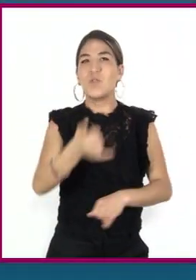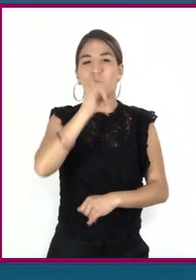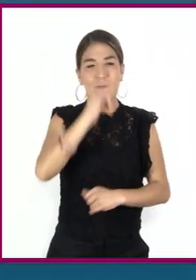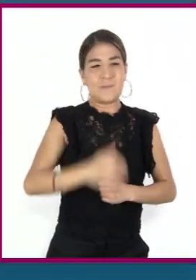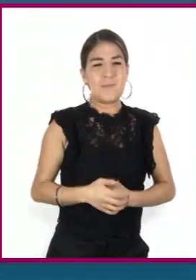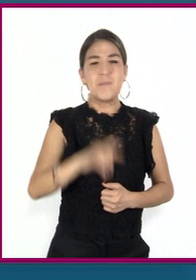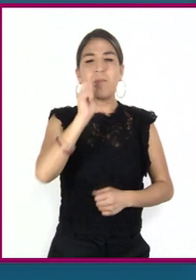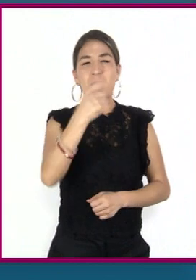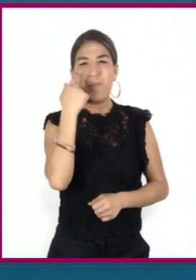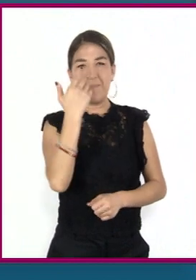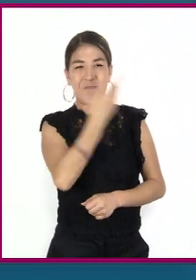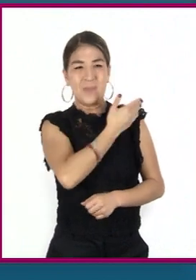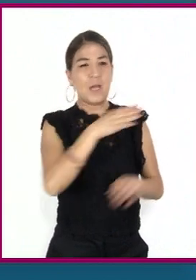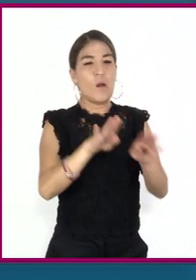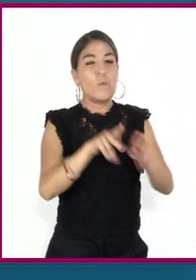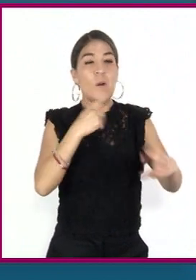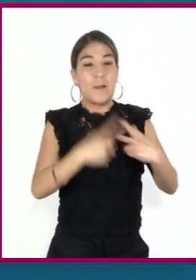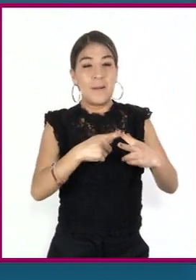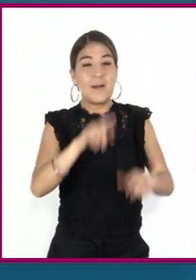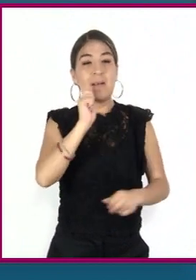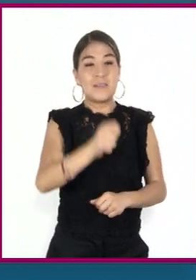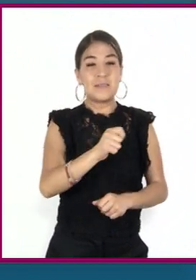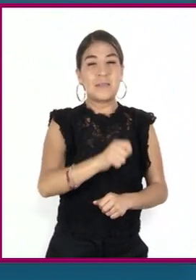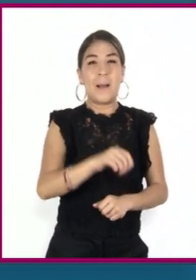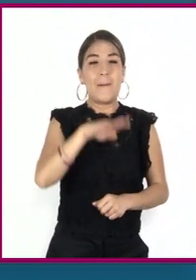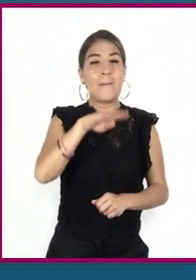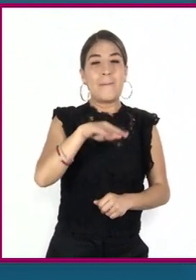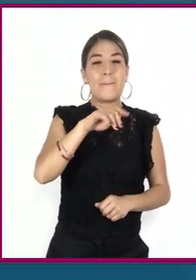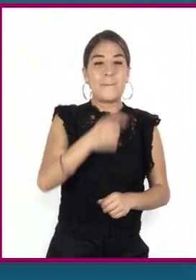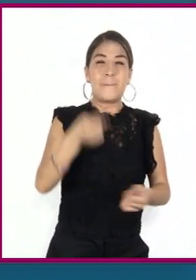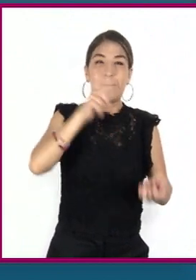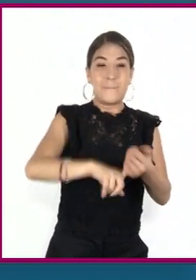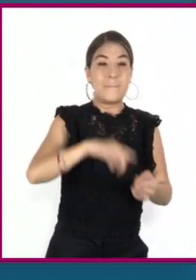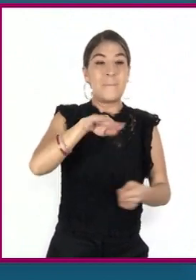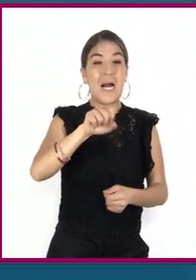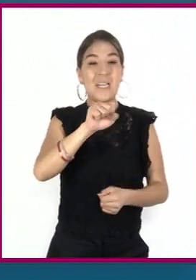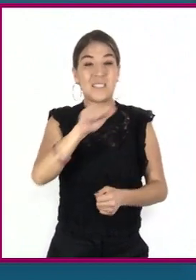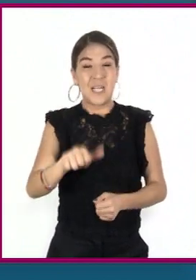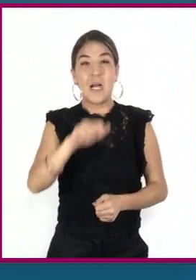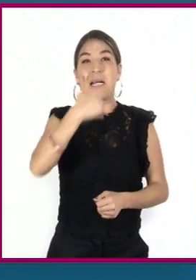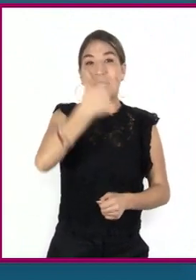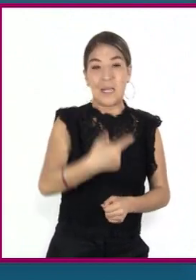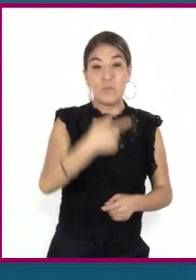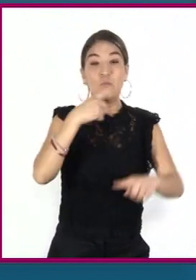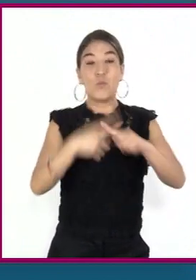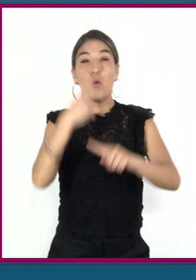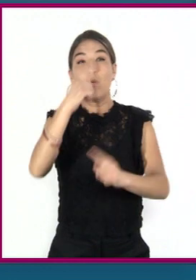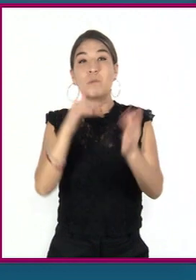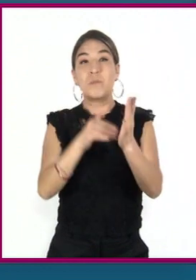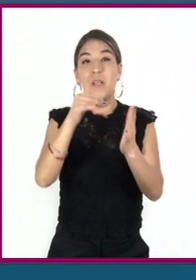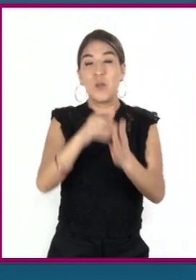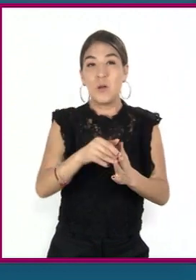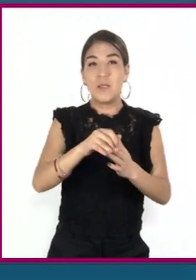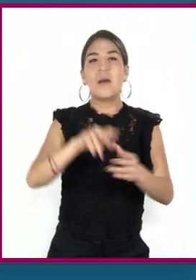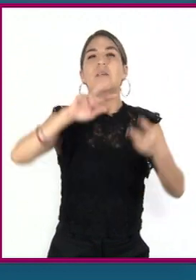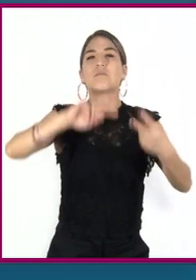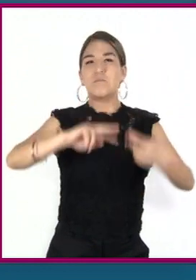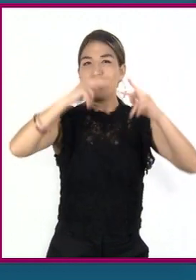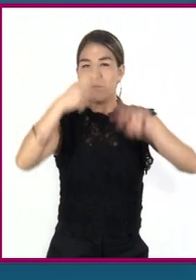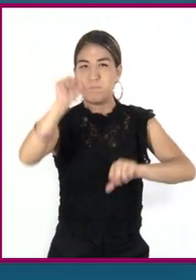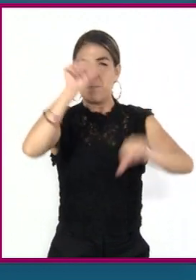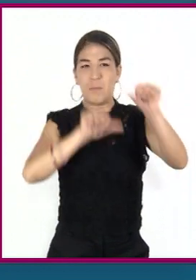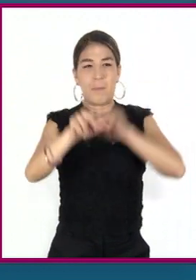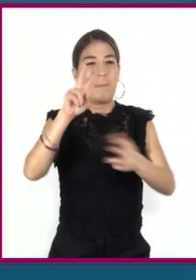millón es igual a la masa de soluto en gramos entre la masa total en gramos por 1 millón, tenemos que al sustituir en la fórmula